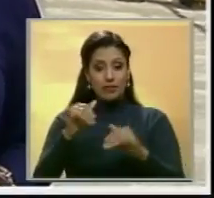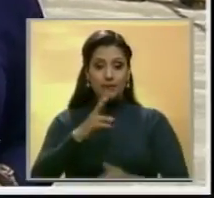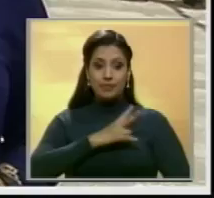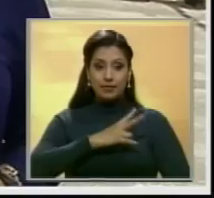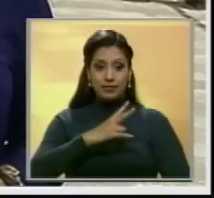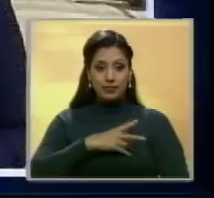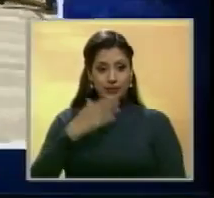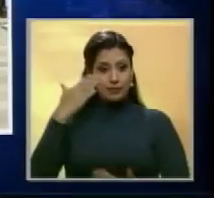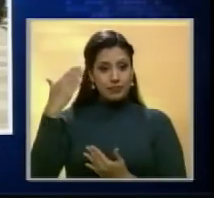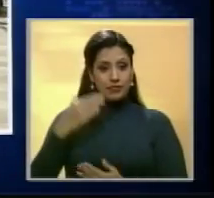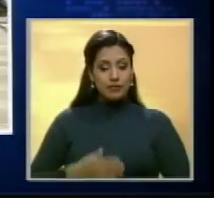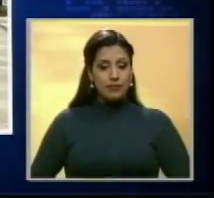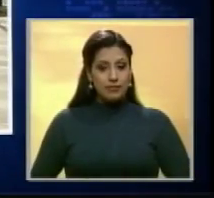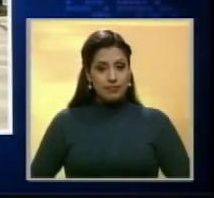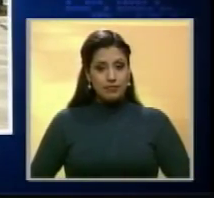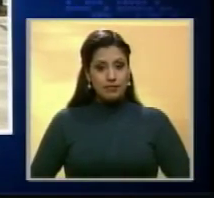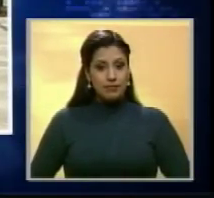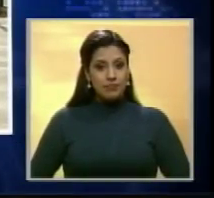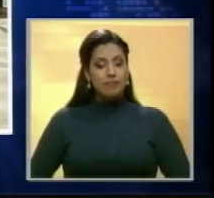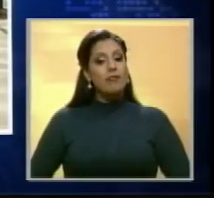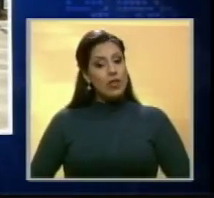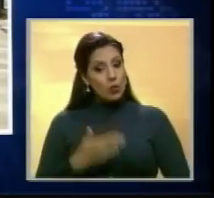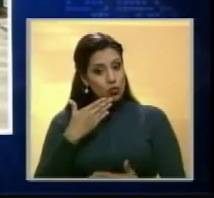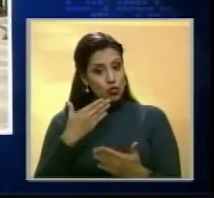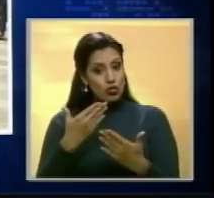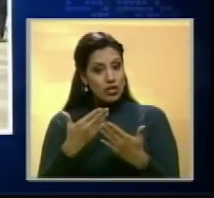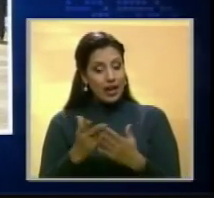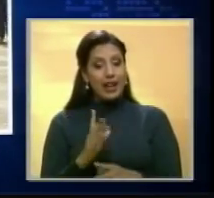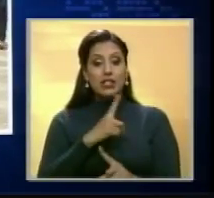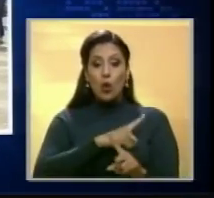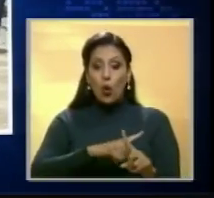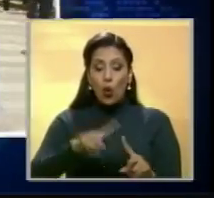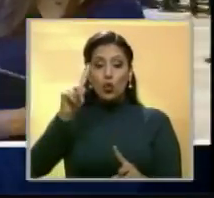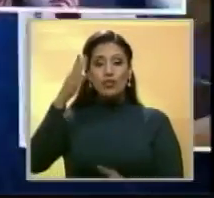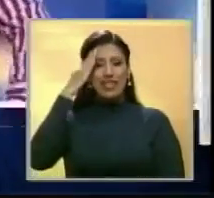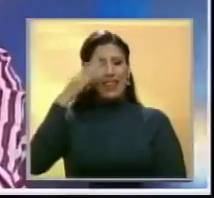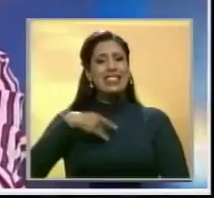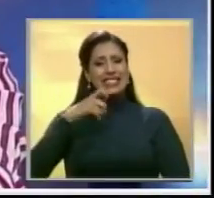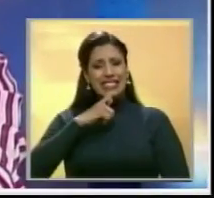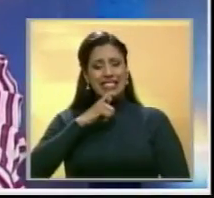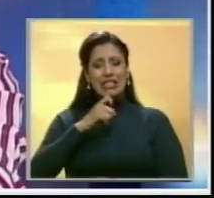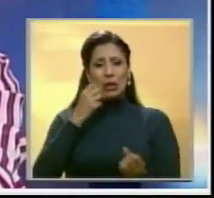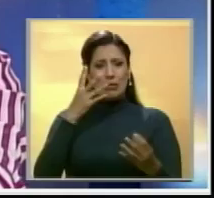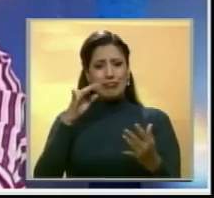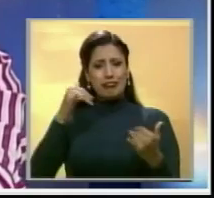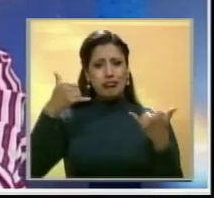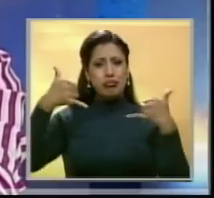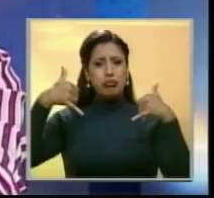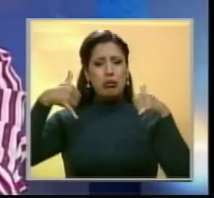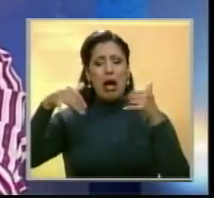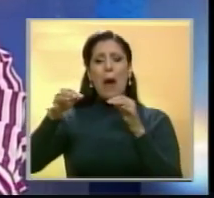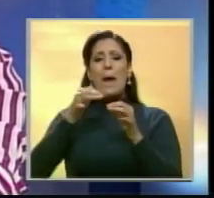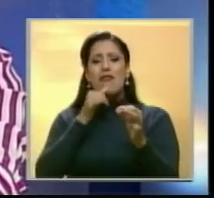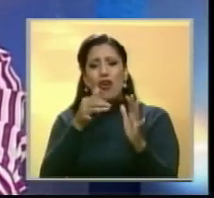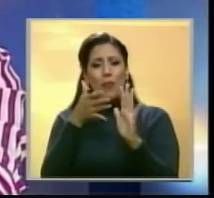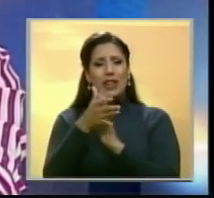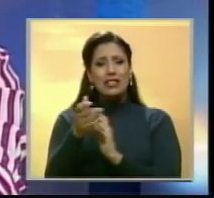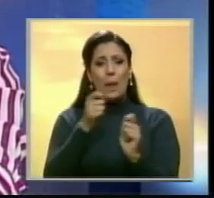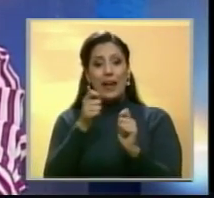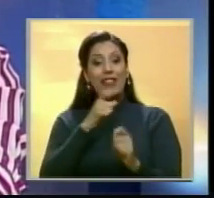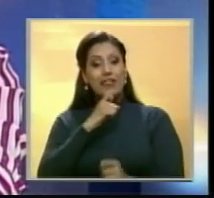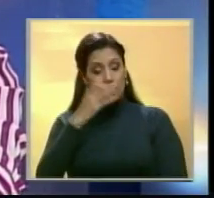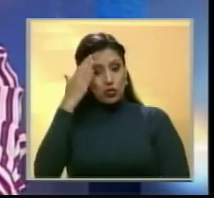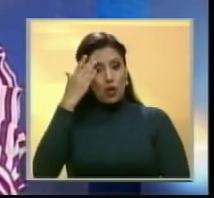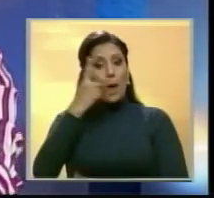emisión meridiana de su noticiero Venevisión. Muchísimas gracias, Milagro. Sabemos lo complicado que es dar cobertura periodística a este tipo de